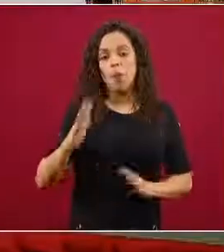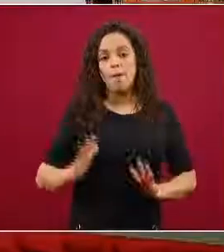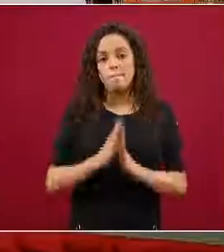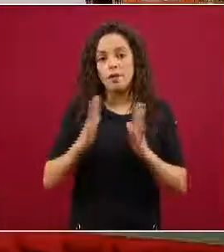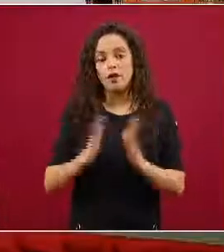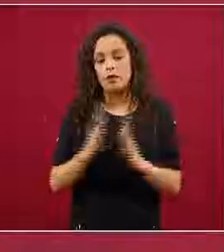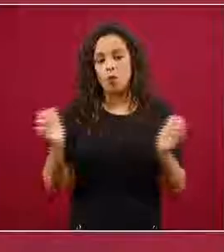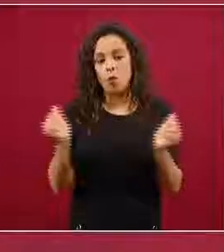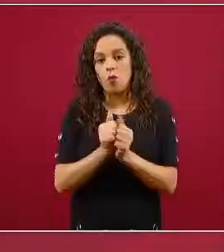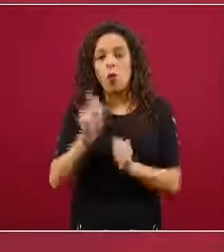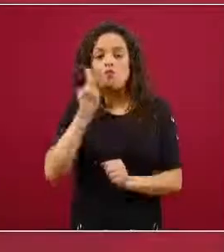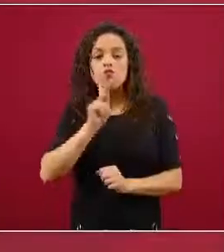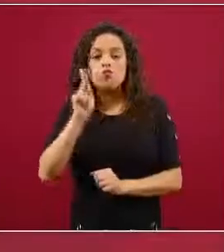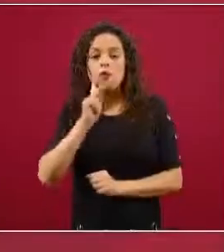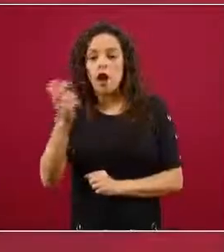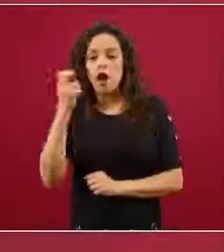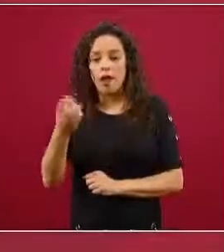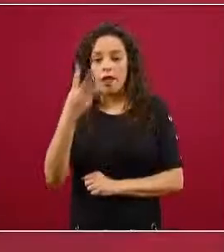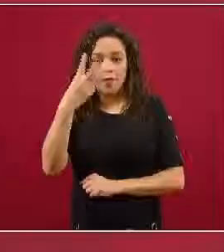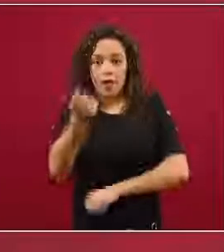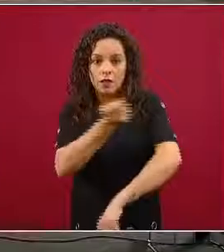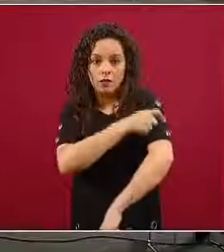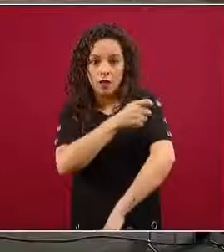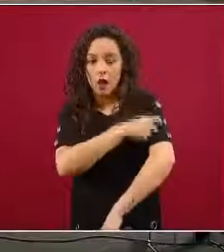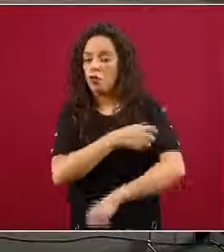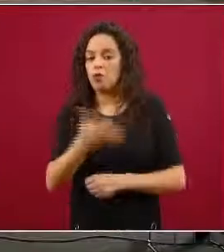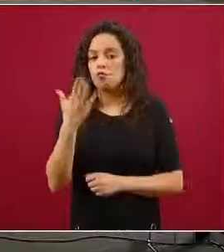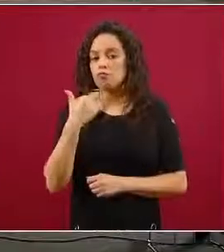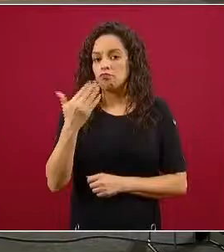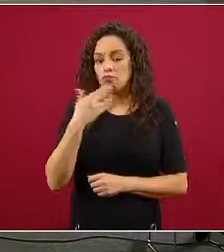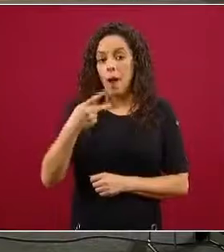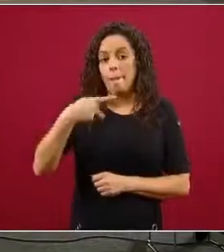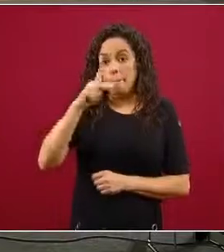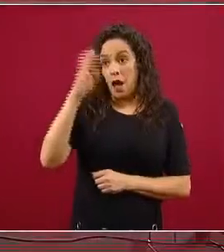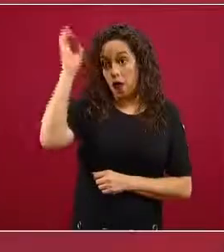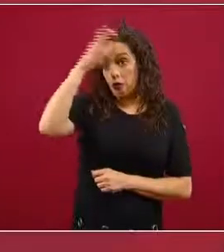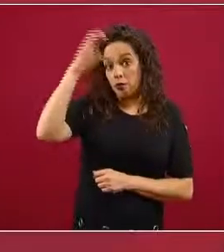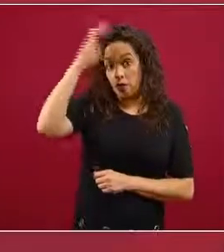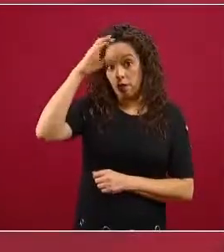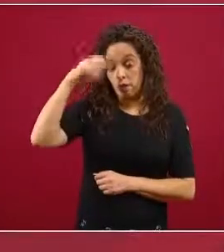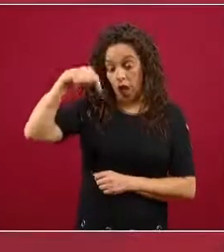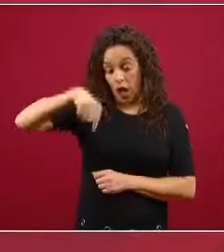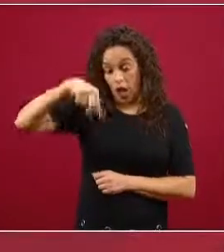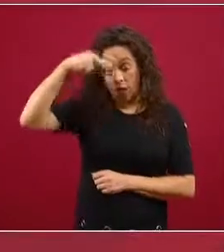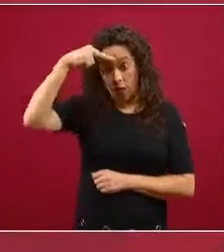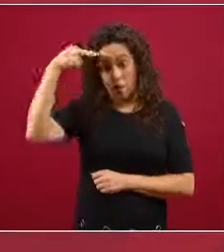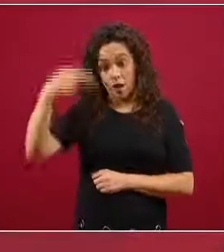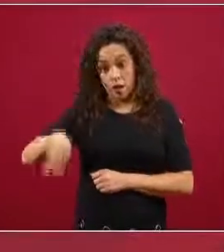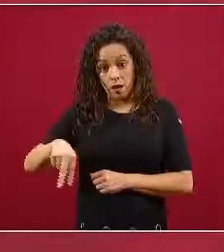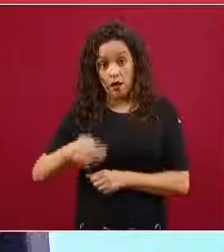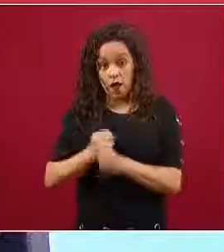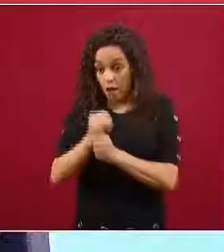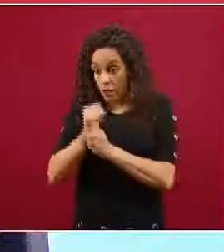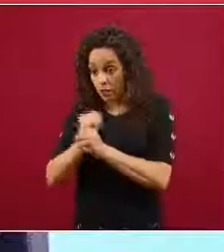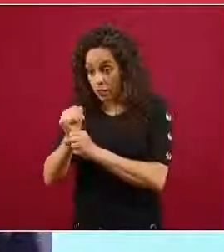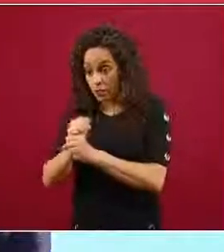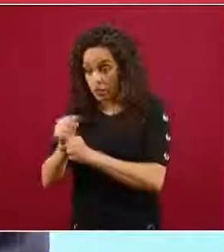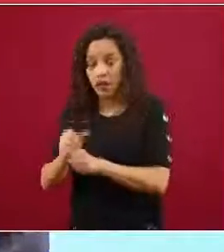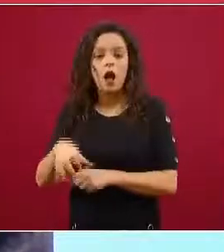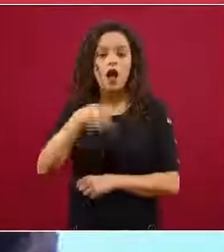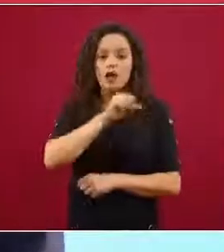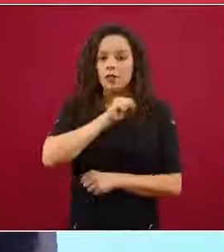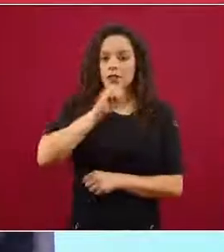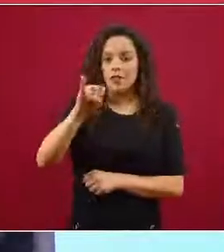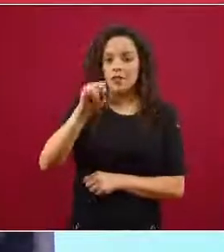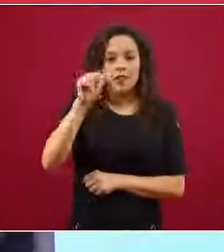3 vacunas que están en este momento en la fase puntera, pero desde luego los científicas y científicos mexicanos en la parte de investigación clínica están